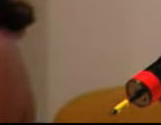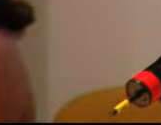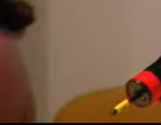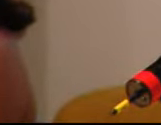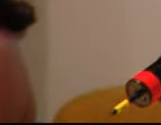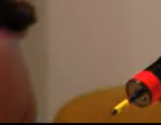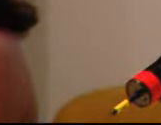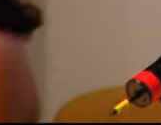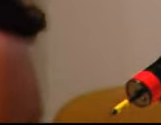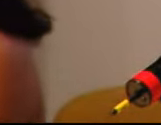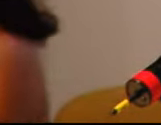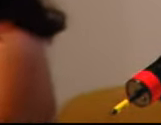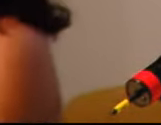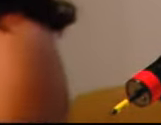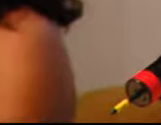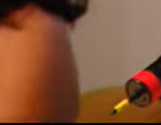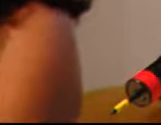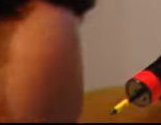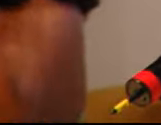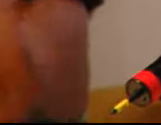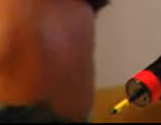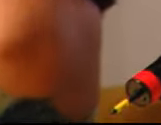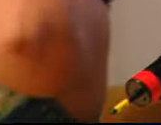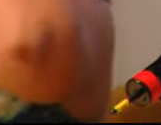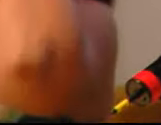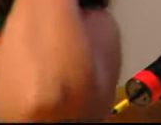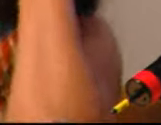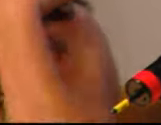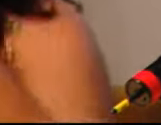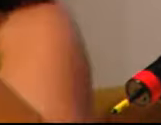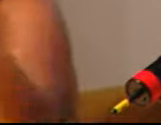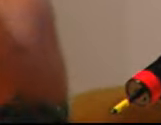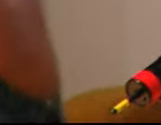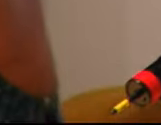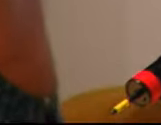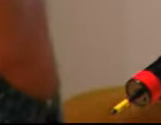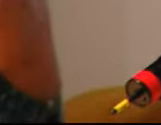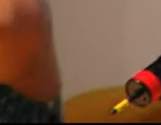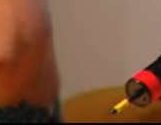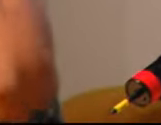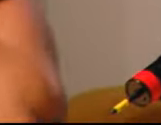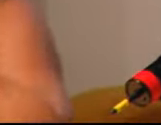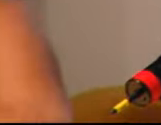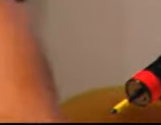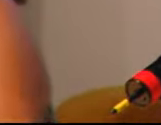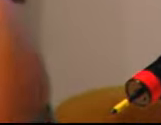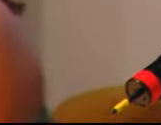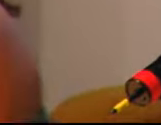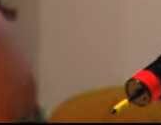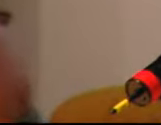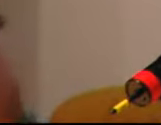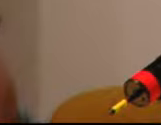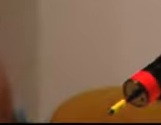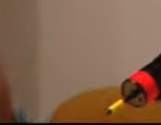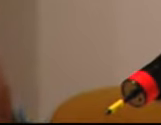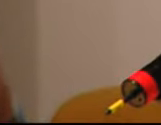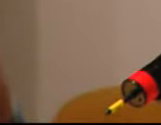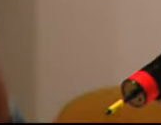un juego, es una manera, puede ser una forma de cambiar el mundo, y tratamos de hacer acciones justamente para promover ese concepto en los